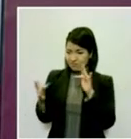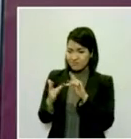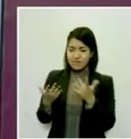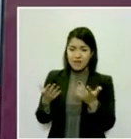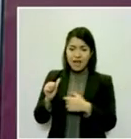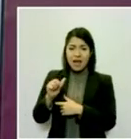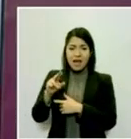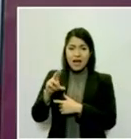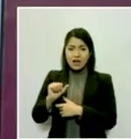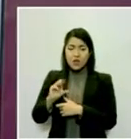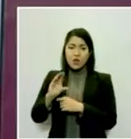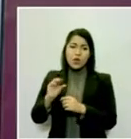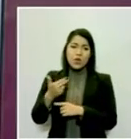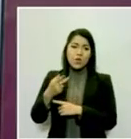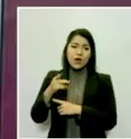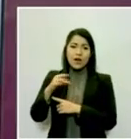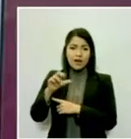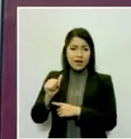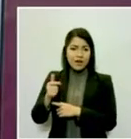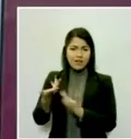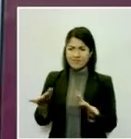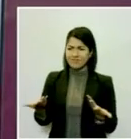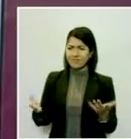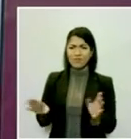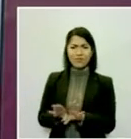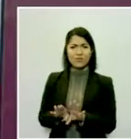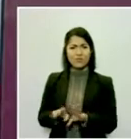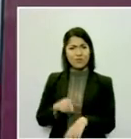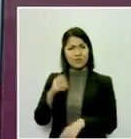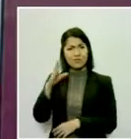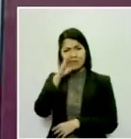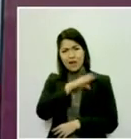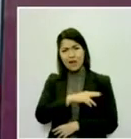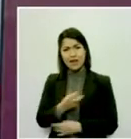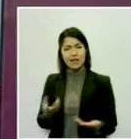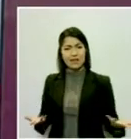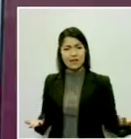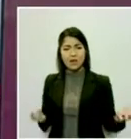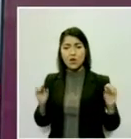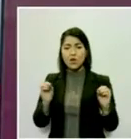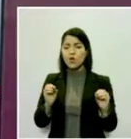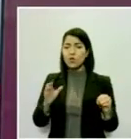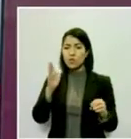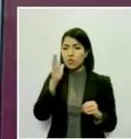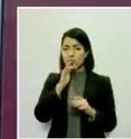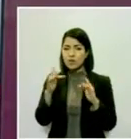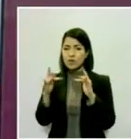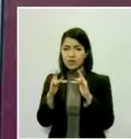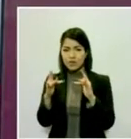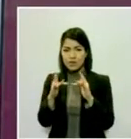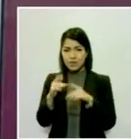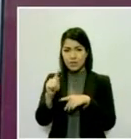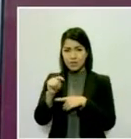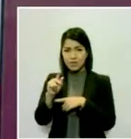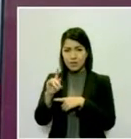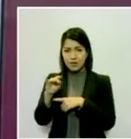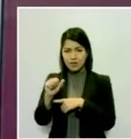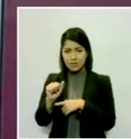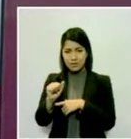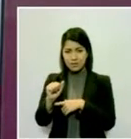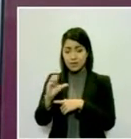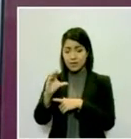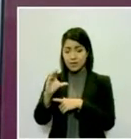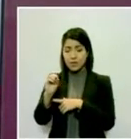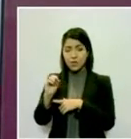entre Ario de Rosales y La Huacana. Terrible. O no permitían la comunicación entre Tepalcatepec y